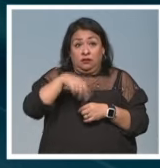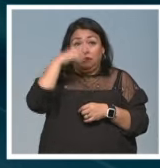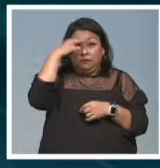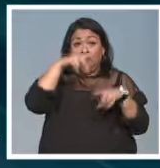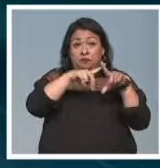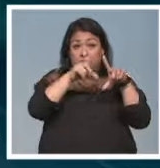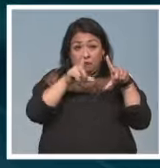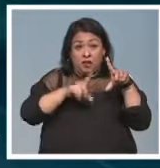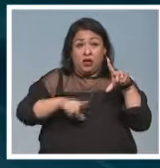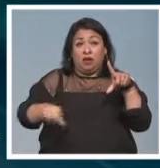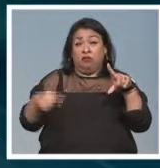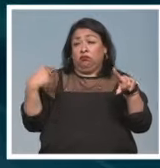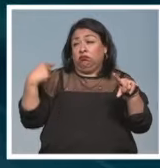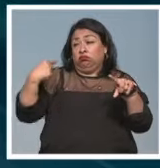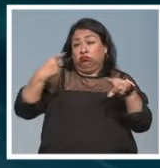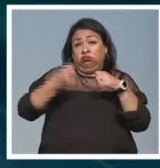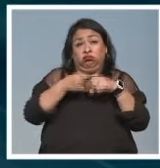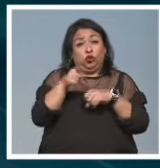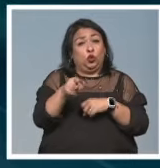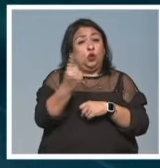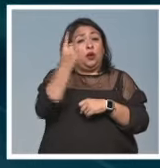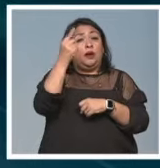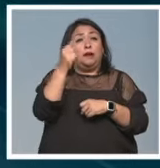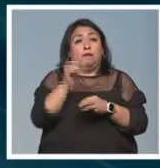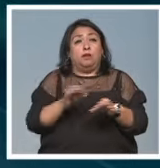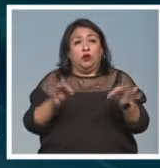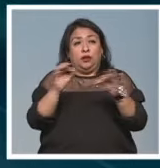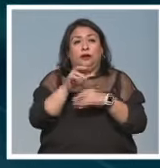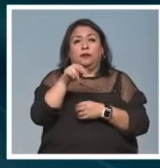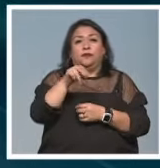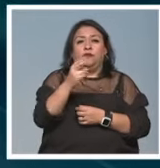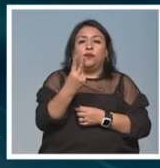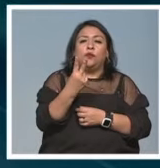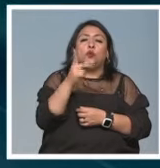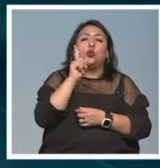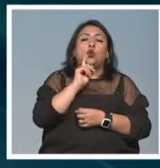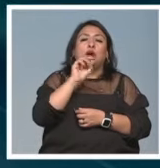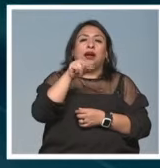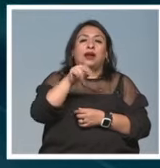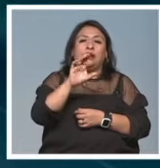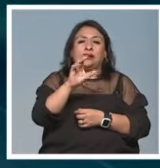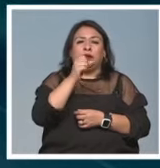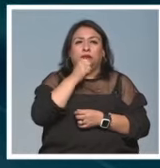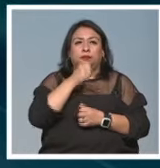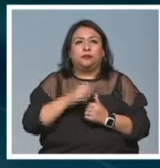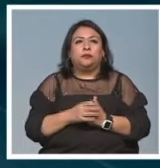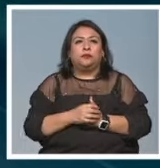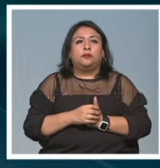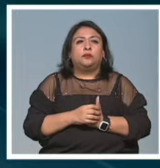México en todos los tiempos. Para Noticias 22, Nayeli Castro.